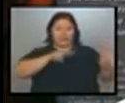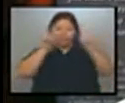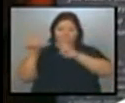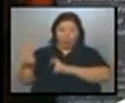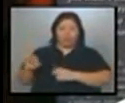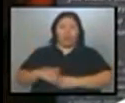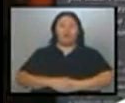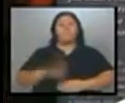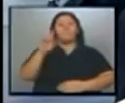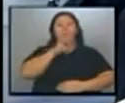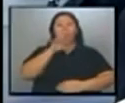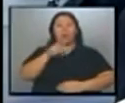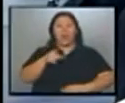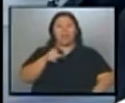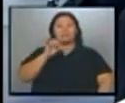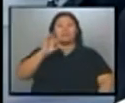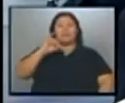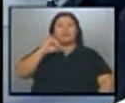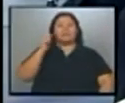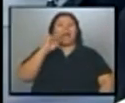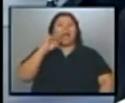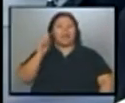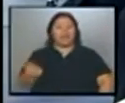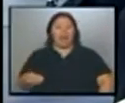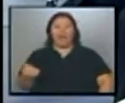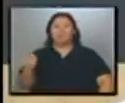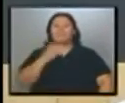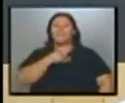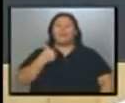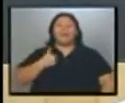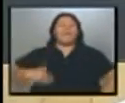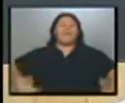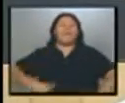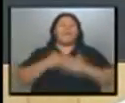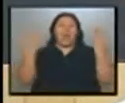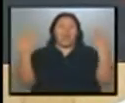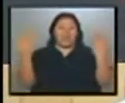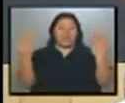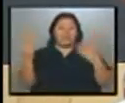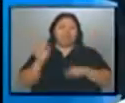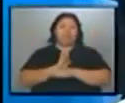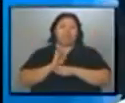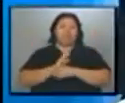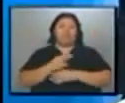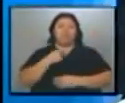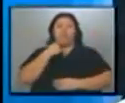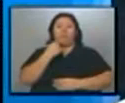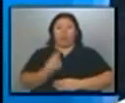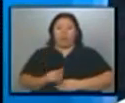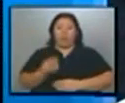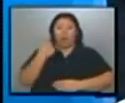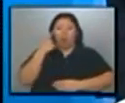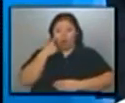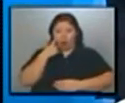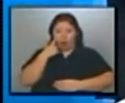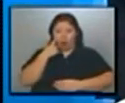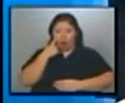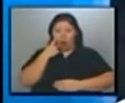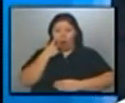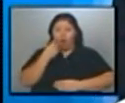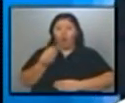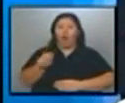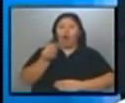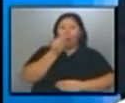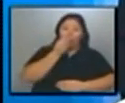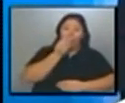Bienvenida, dice Naira. Zaira Nara. Ahora, que no duerma está bien. No come es para cuidar la dieta, porque la nena no te impide comer, digamos.